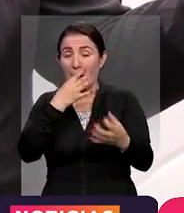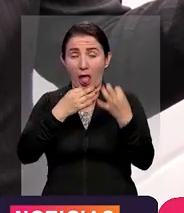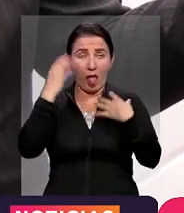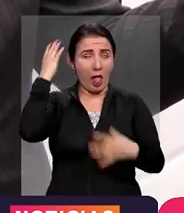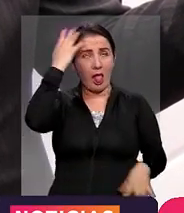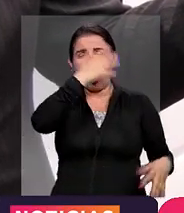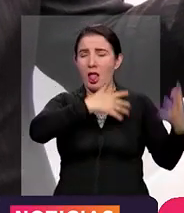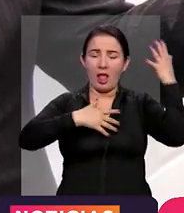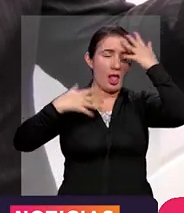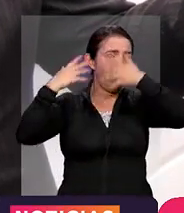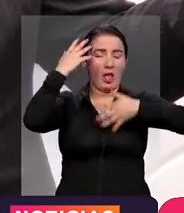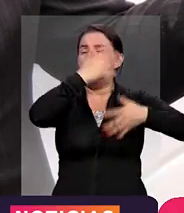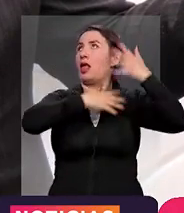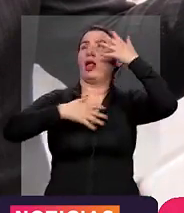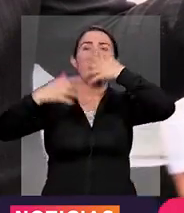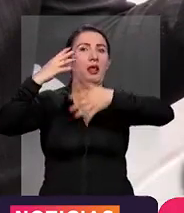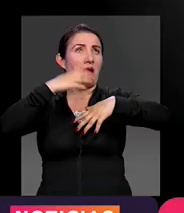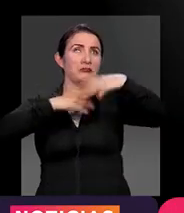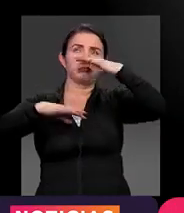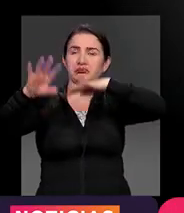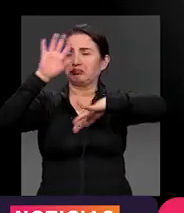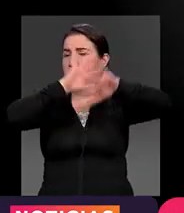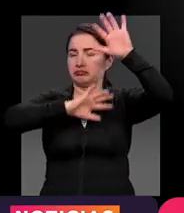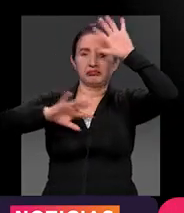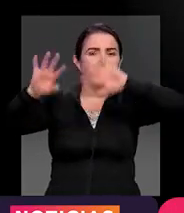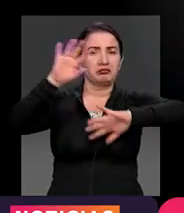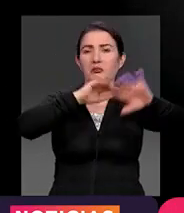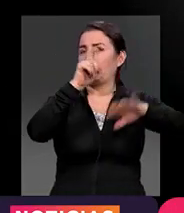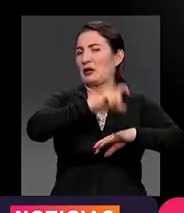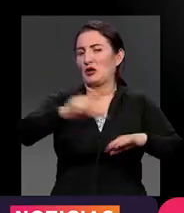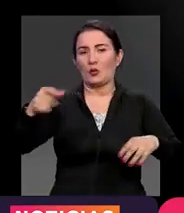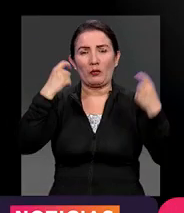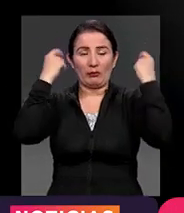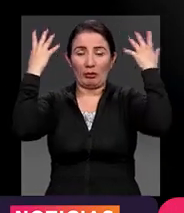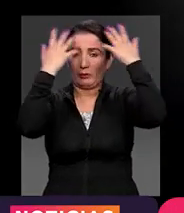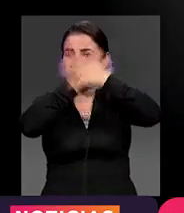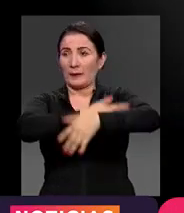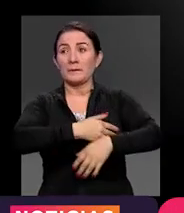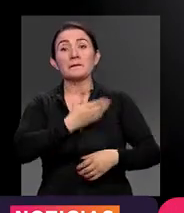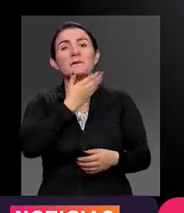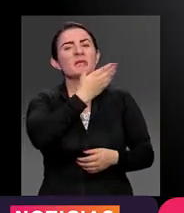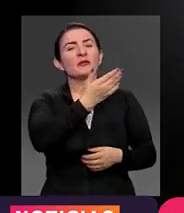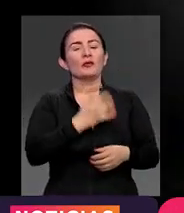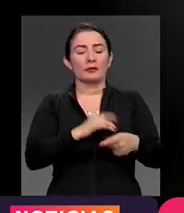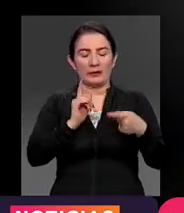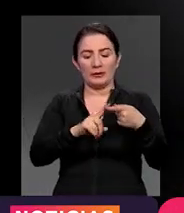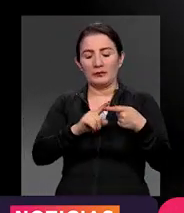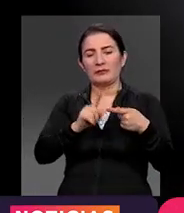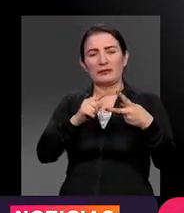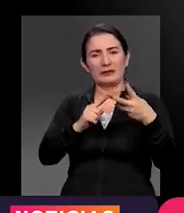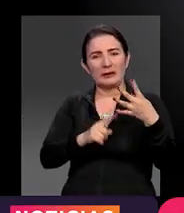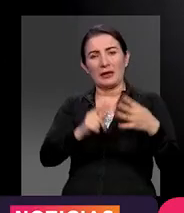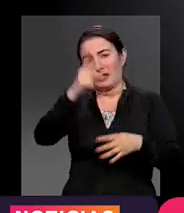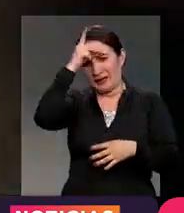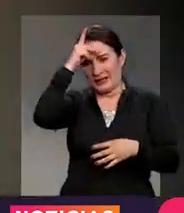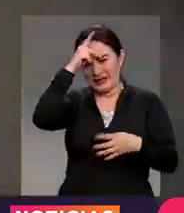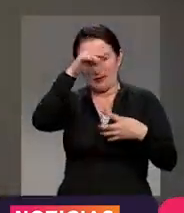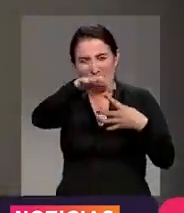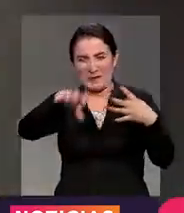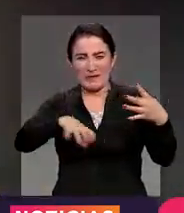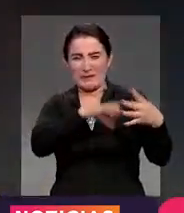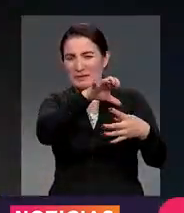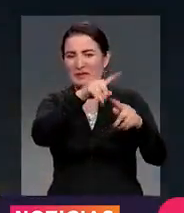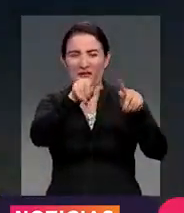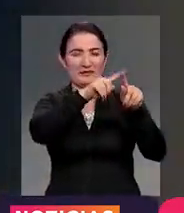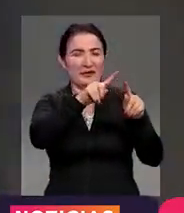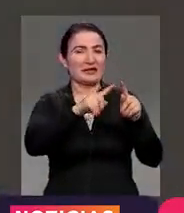toda su noción del tiempo. Con labores de inteligencia se ubicaron las cocinas en Mandalay, Castilla, Santa Catalina, Pío XII, Valladolid, Tintal